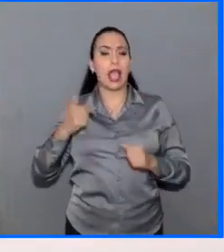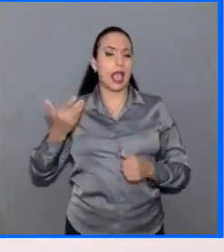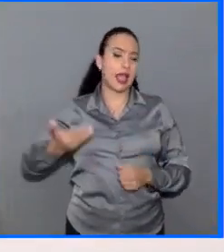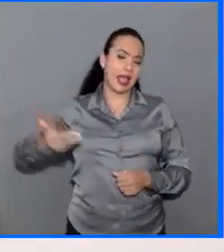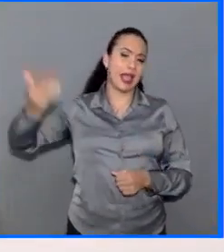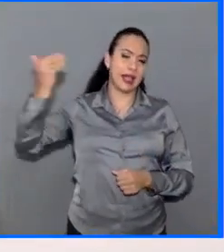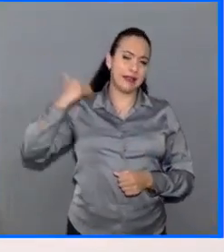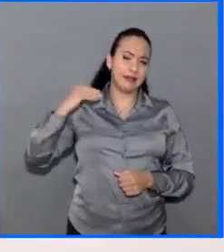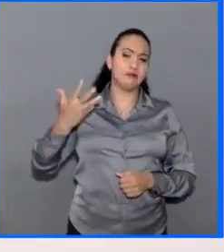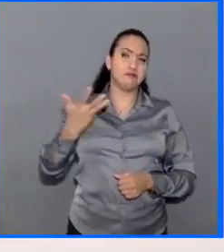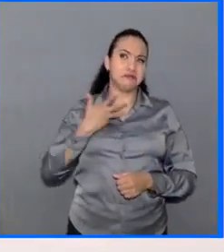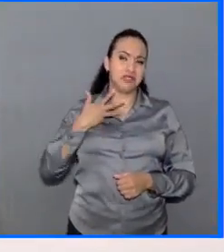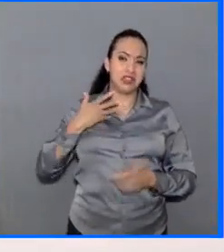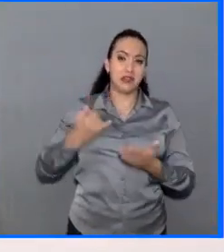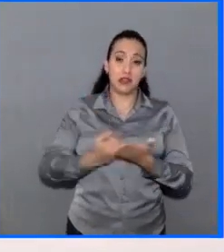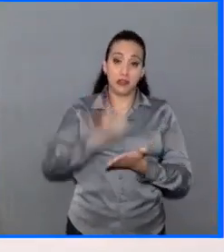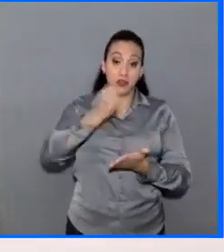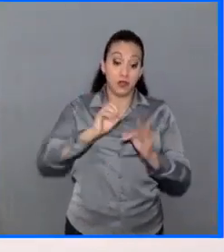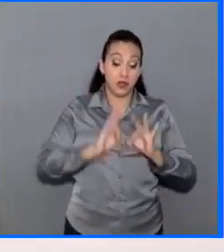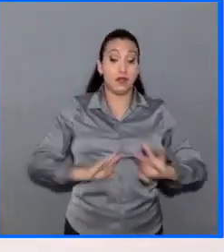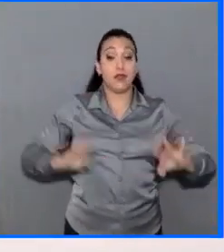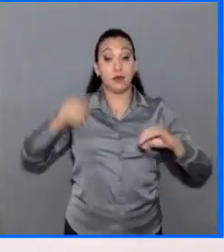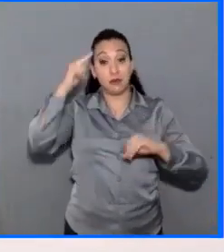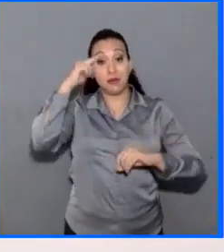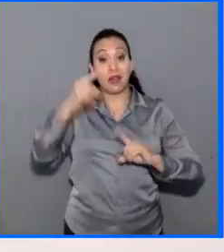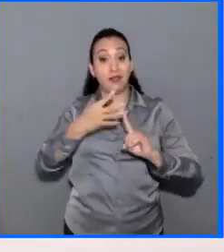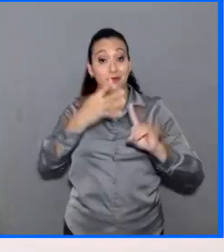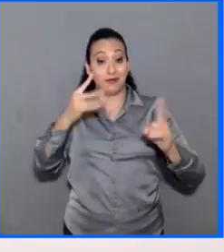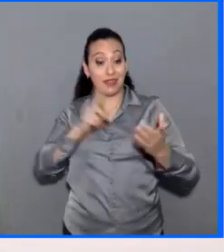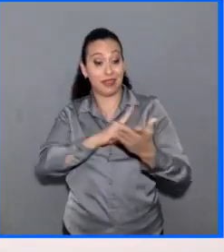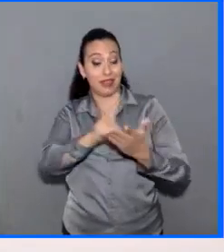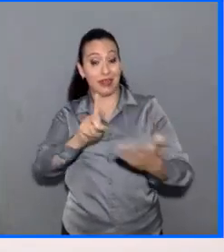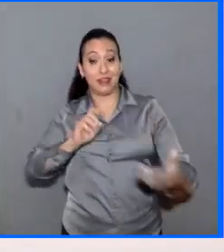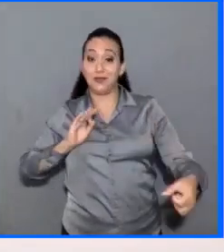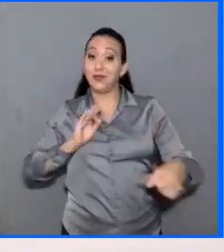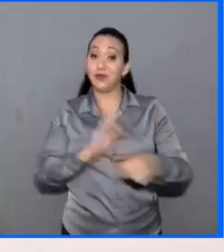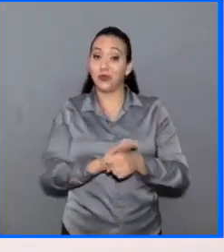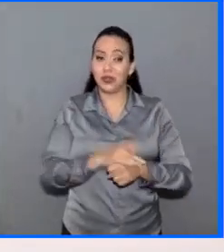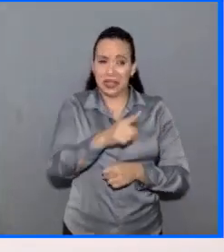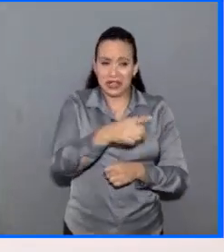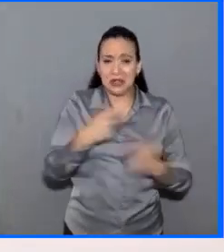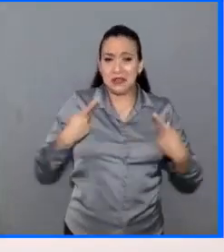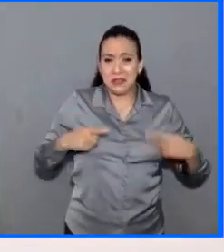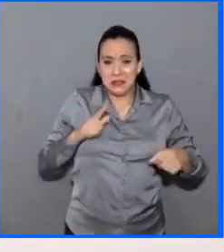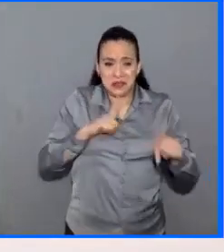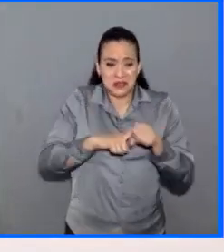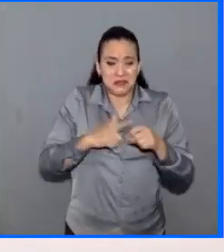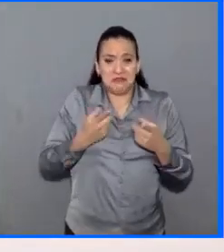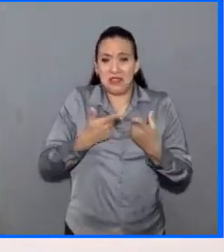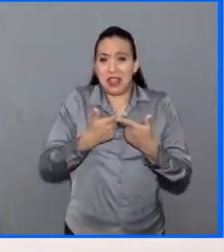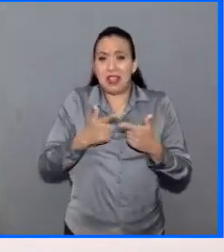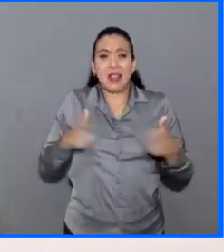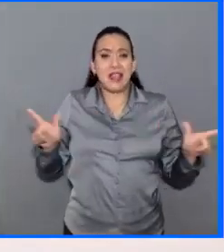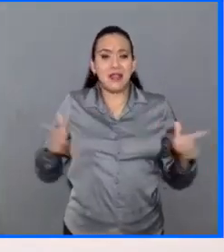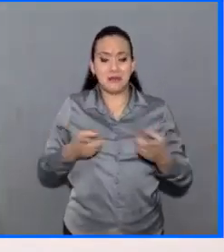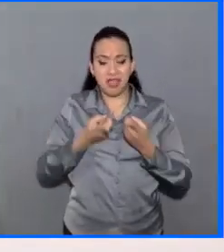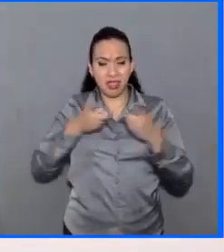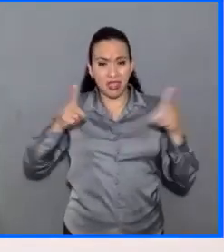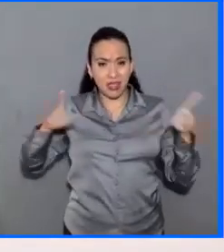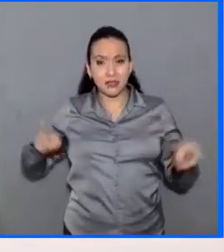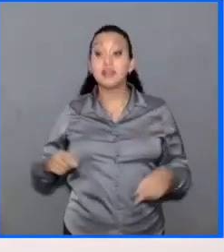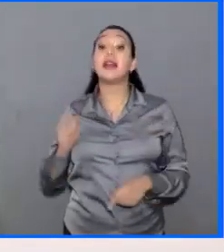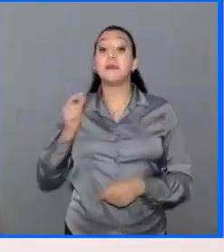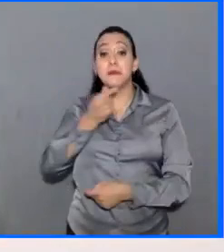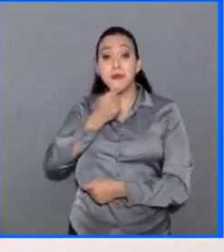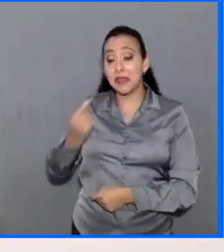sentencias emblemáticas defendiendo el libre desarrollo de la personalidad, la autonomía progresiva de las infancias, el